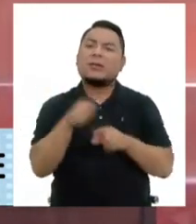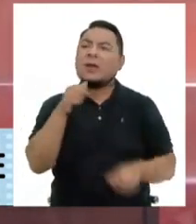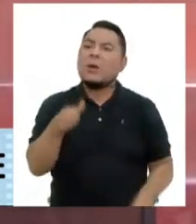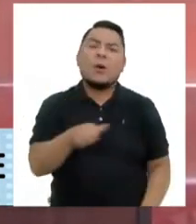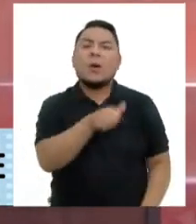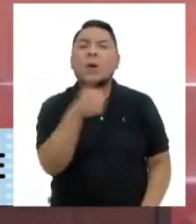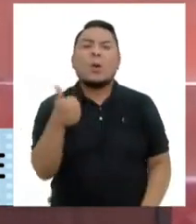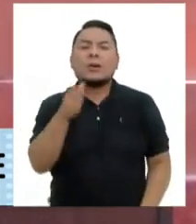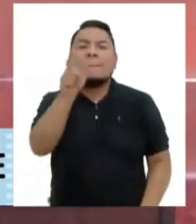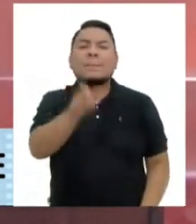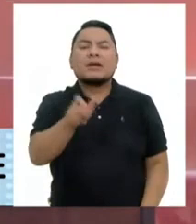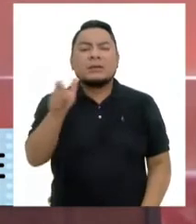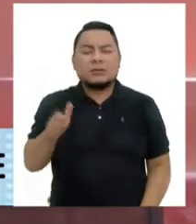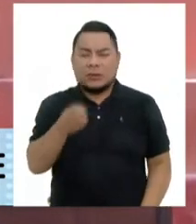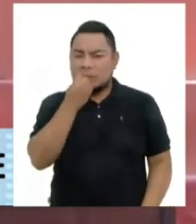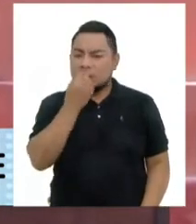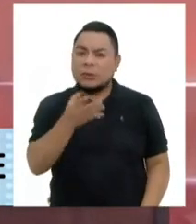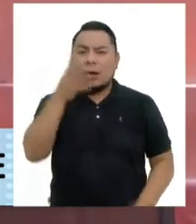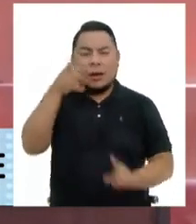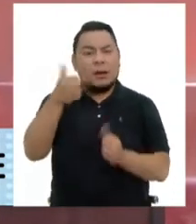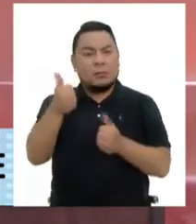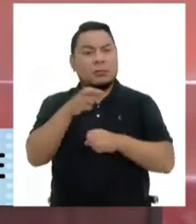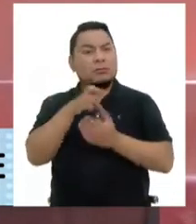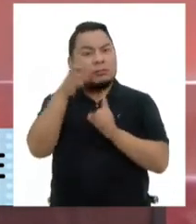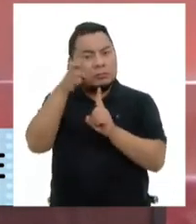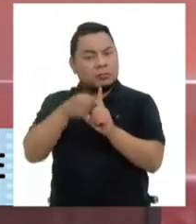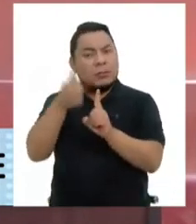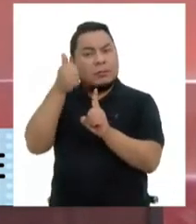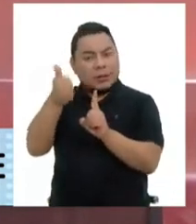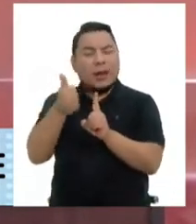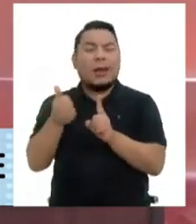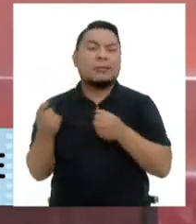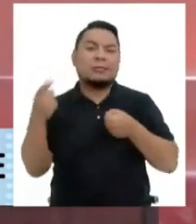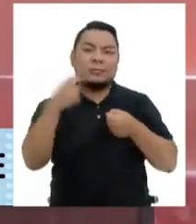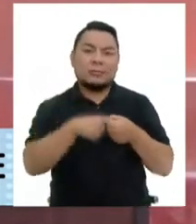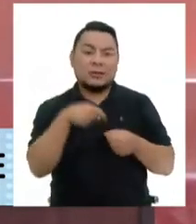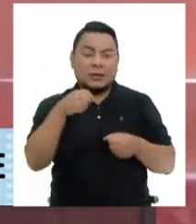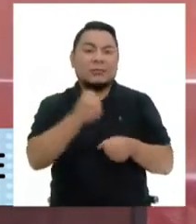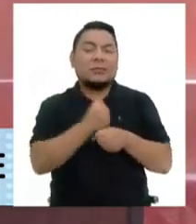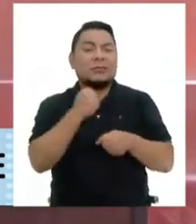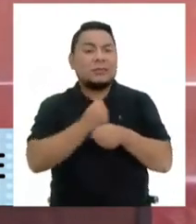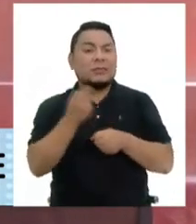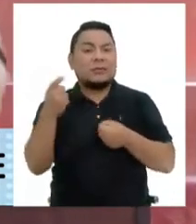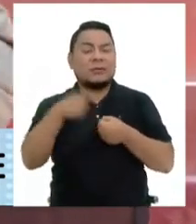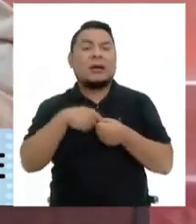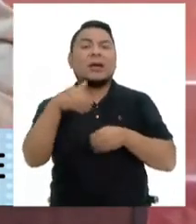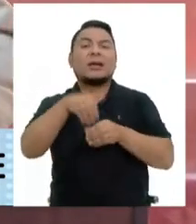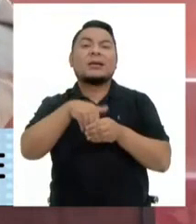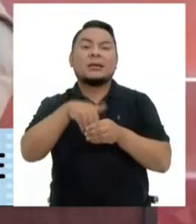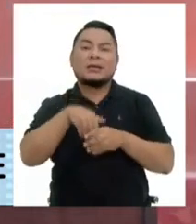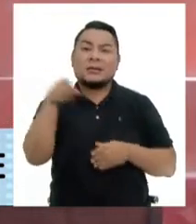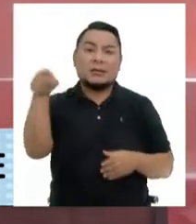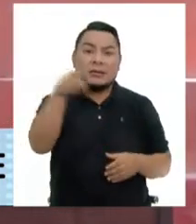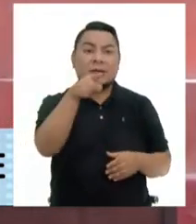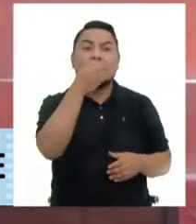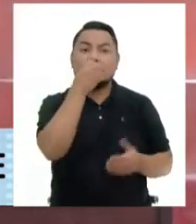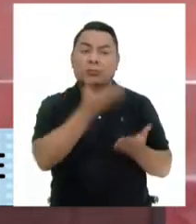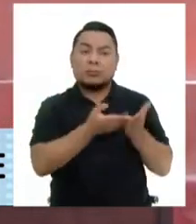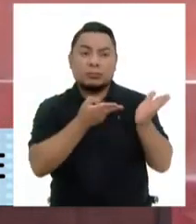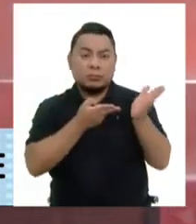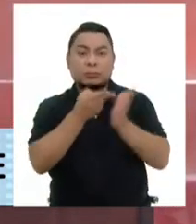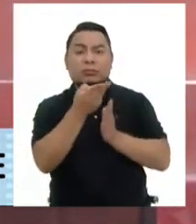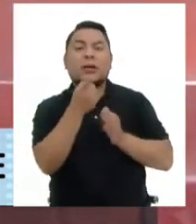otros frentes democráticos que también han participado en estas elecciones nacionales y que también han